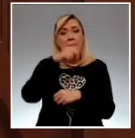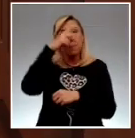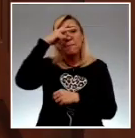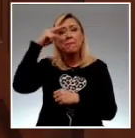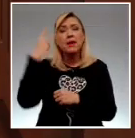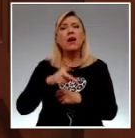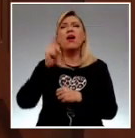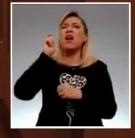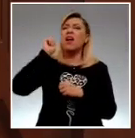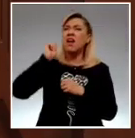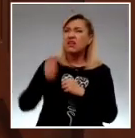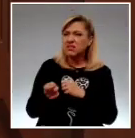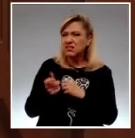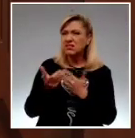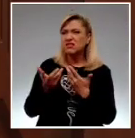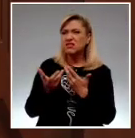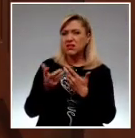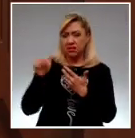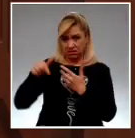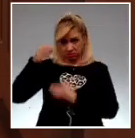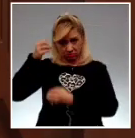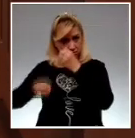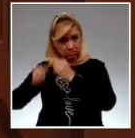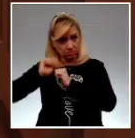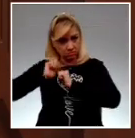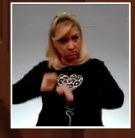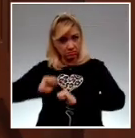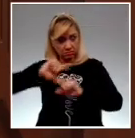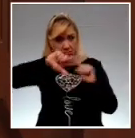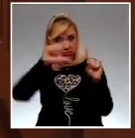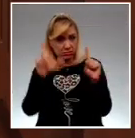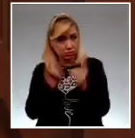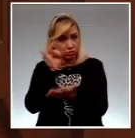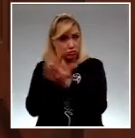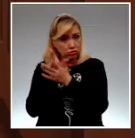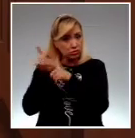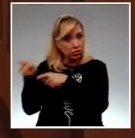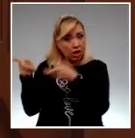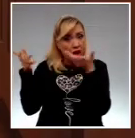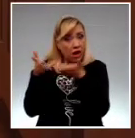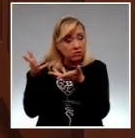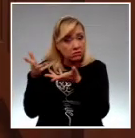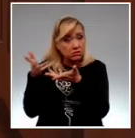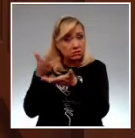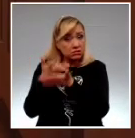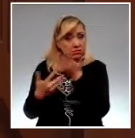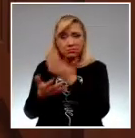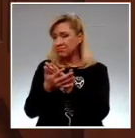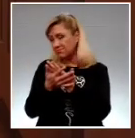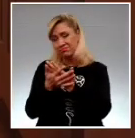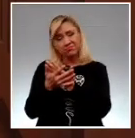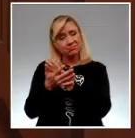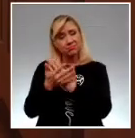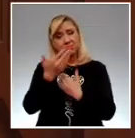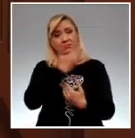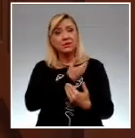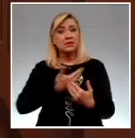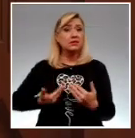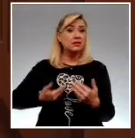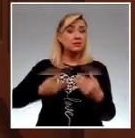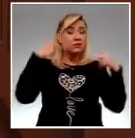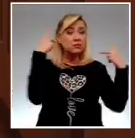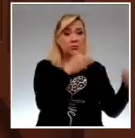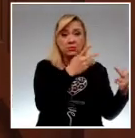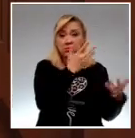en manos del Poder Judicial Federal, tampoco es exclusivo del Poder Ejecutivo ni Legislativo